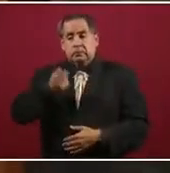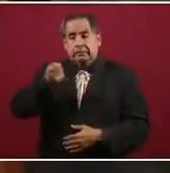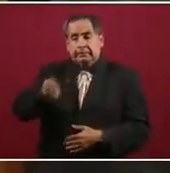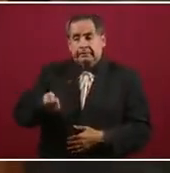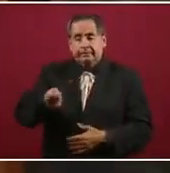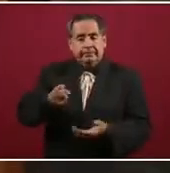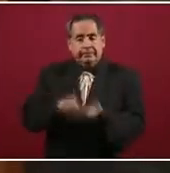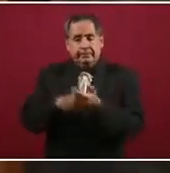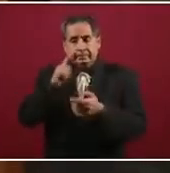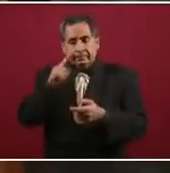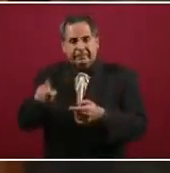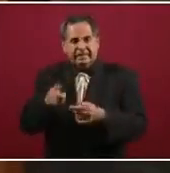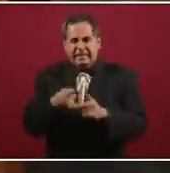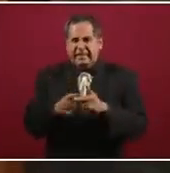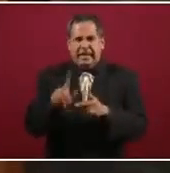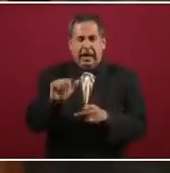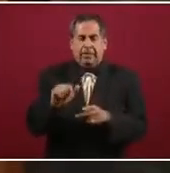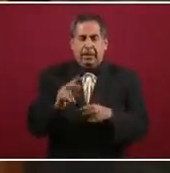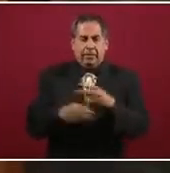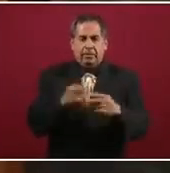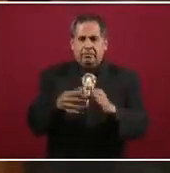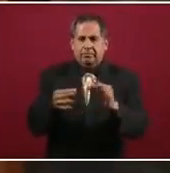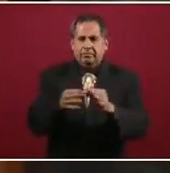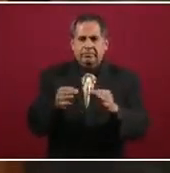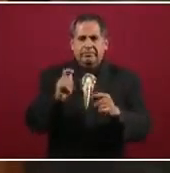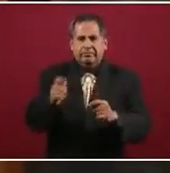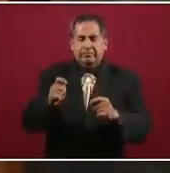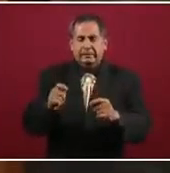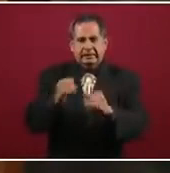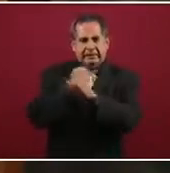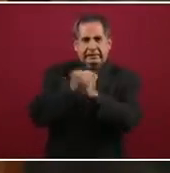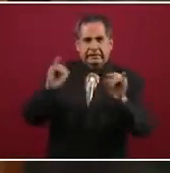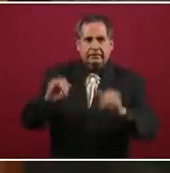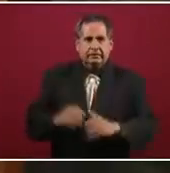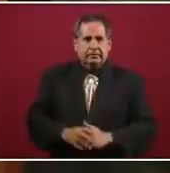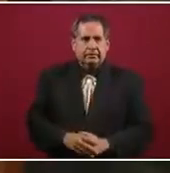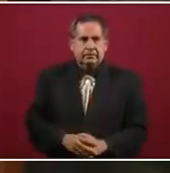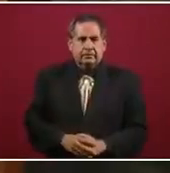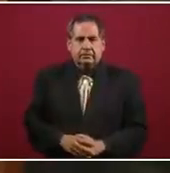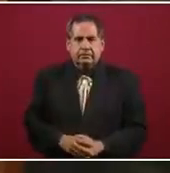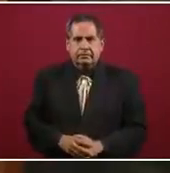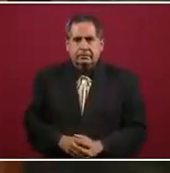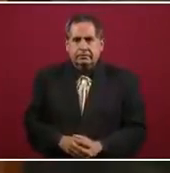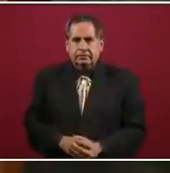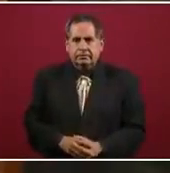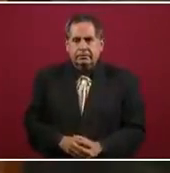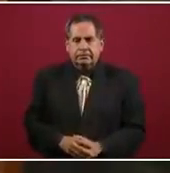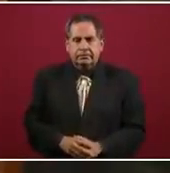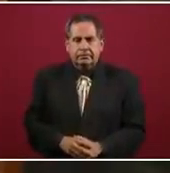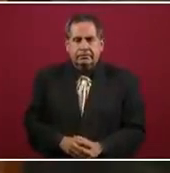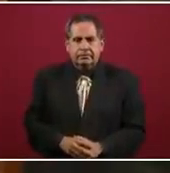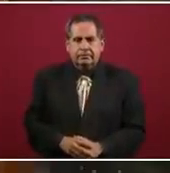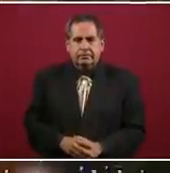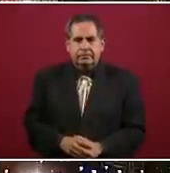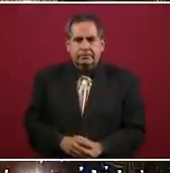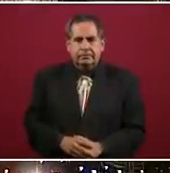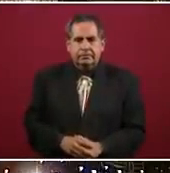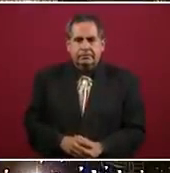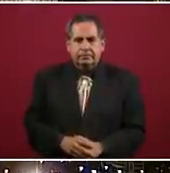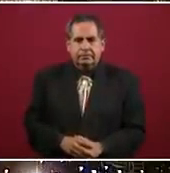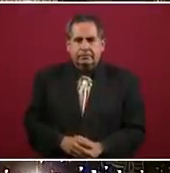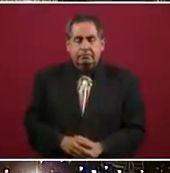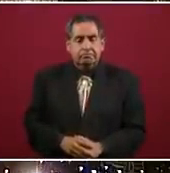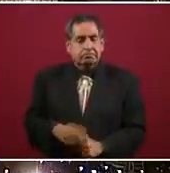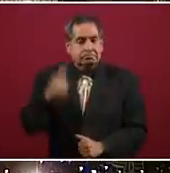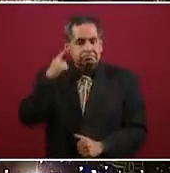porque está a punto de dar inicio a la ceremonia del grito de independencia. Rita. Estamos escuchando a la banda